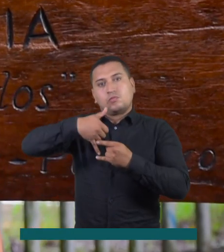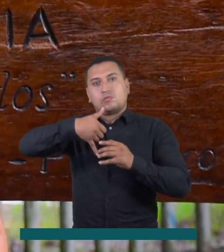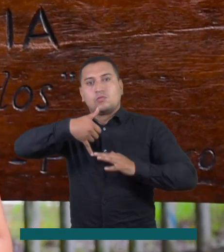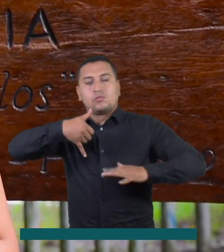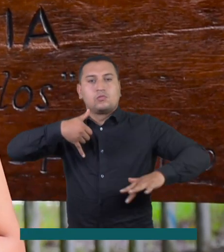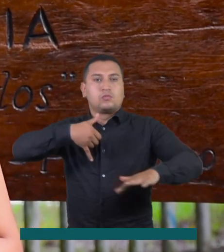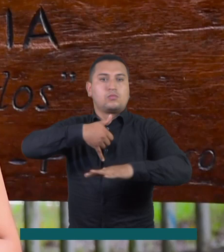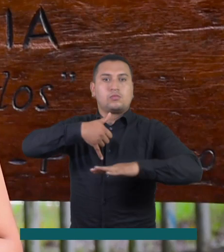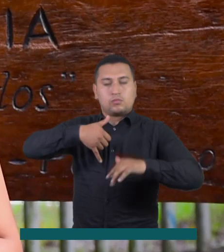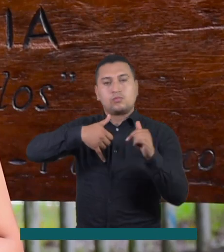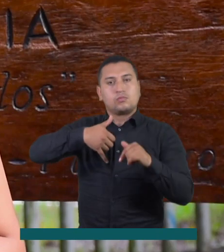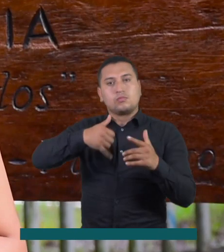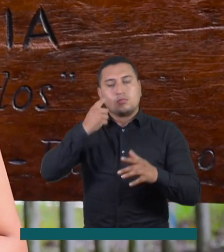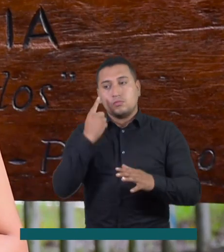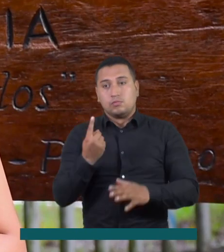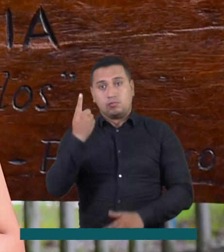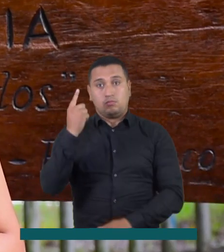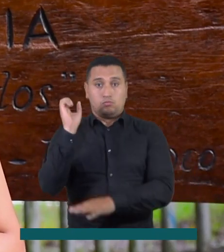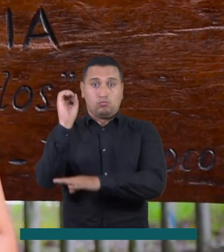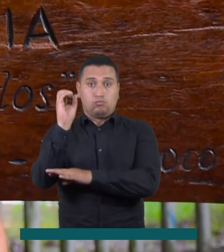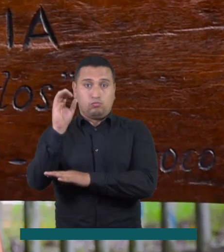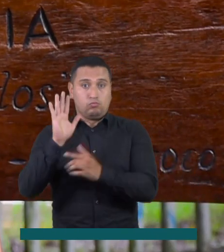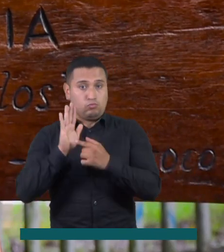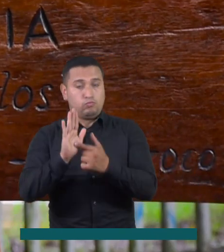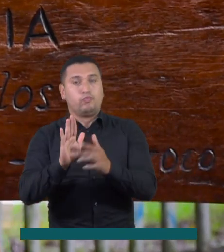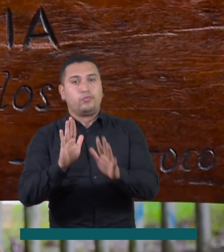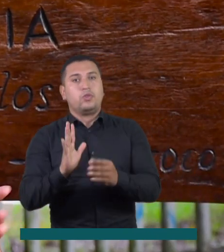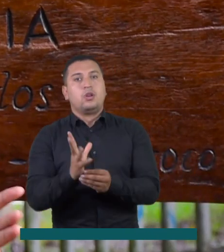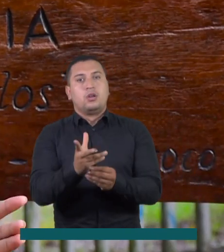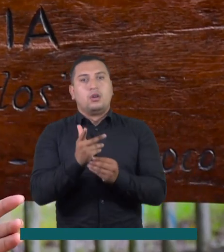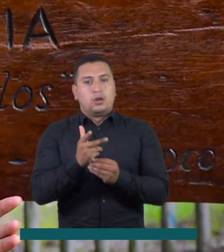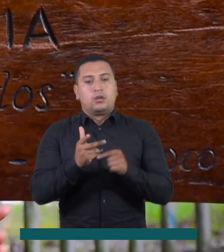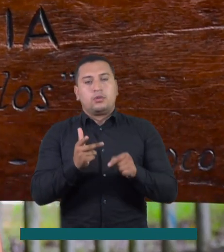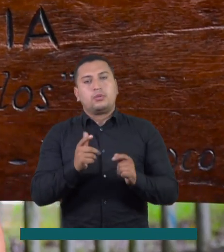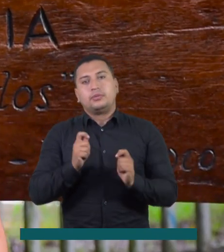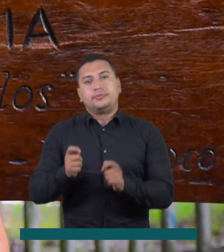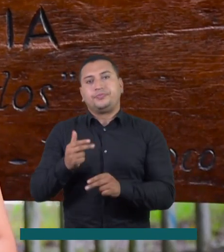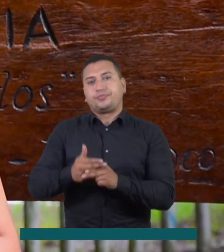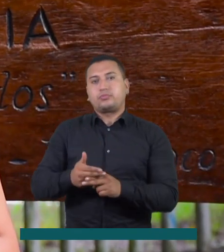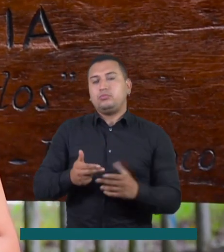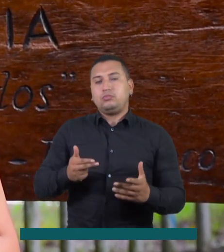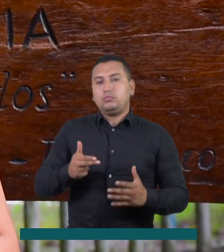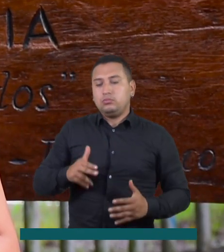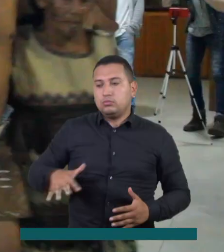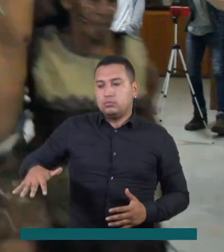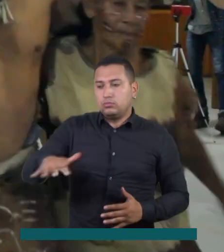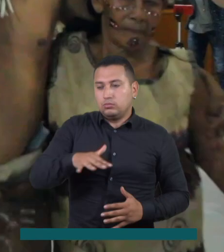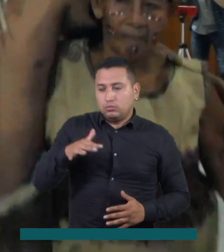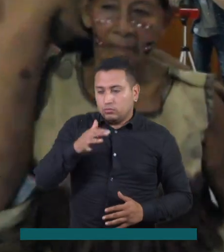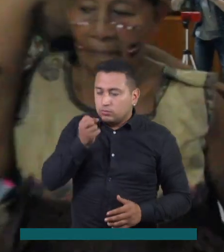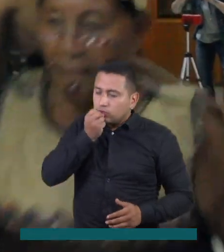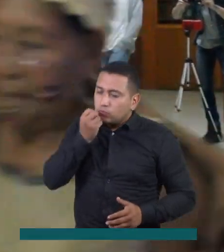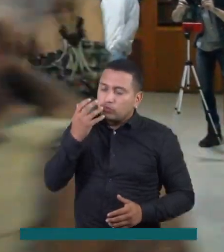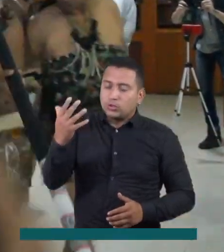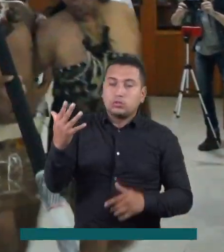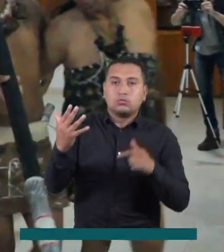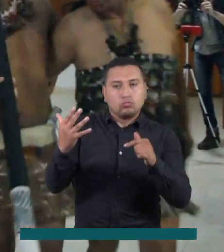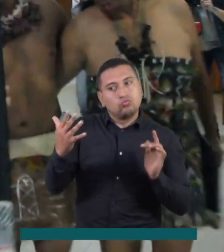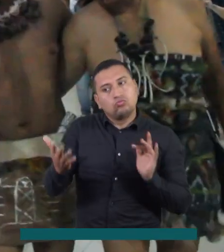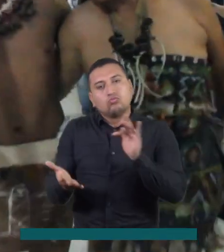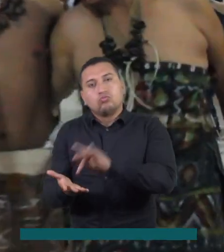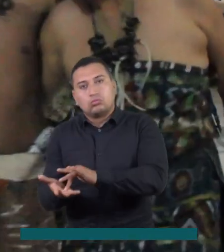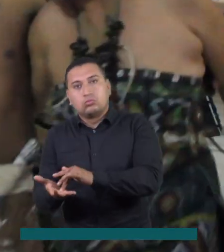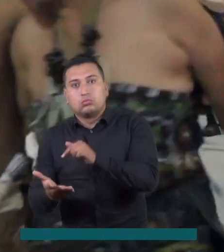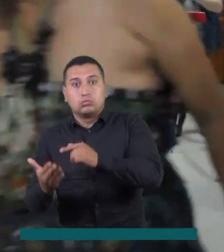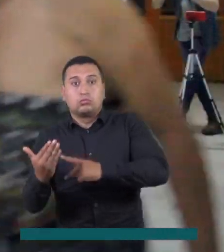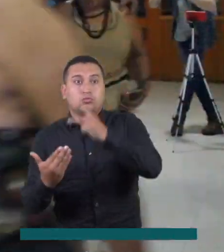la primera exposición de arte en el departamento denominada Habitamos Lugares Sagrados. Este proyecto fue ganador de la